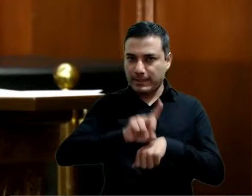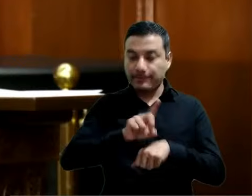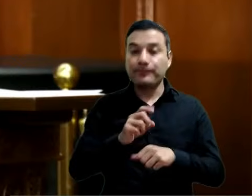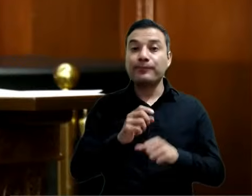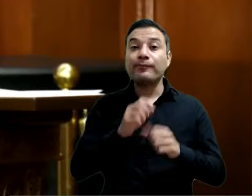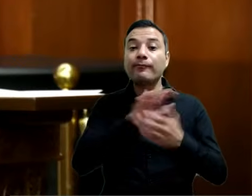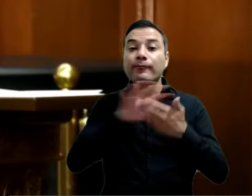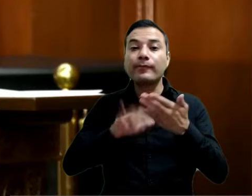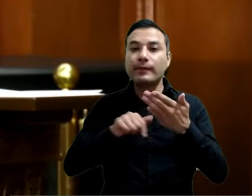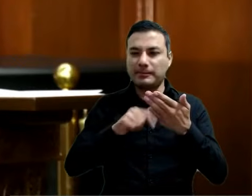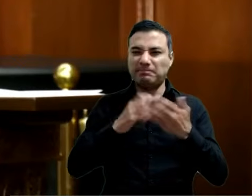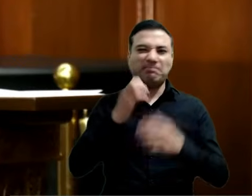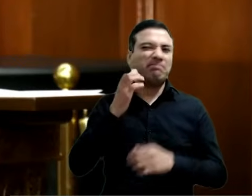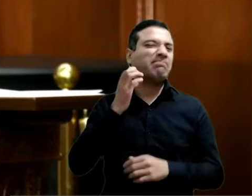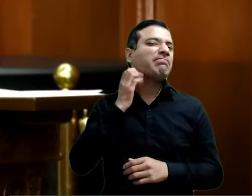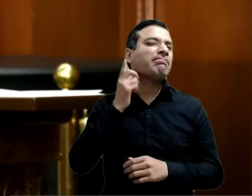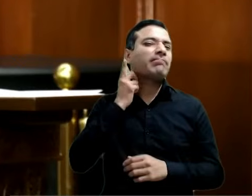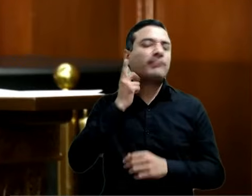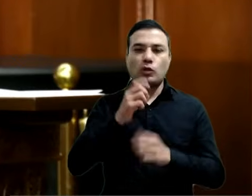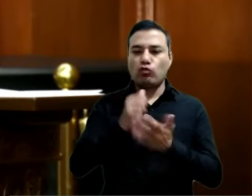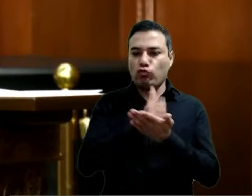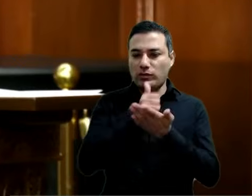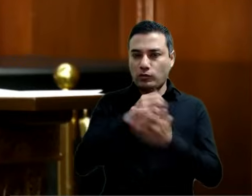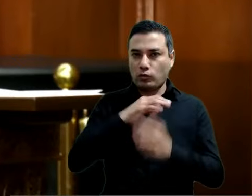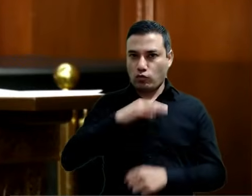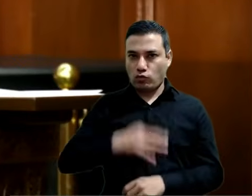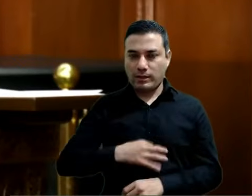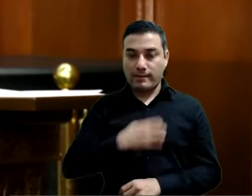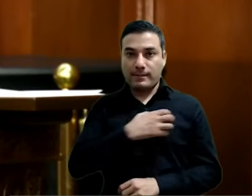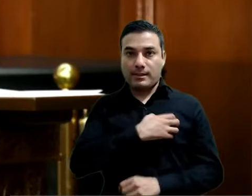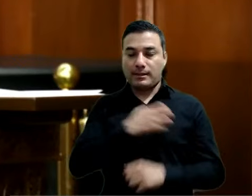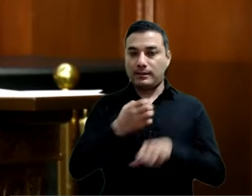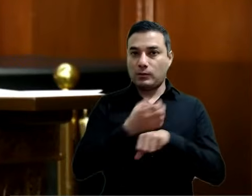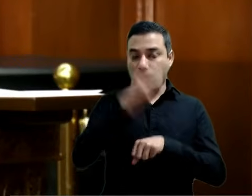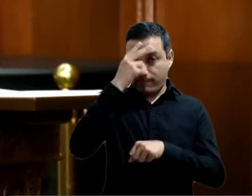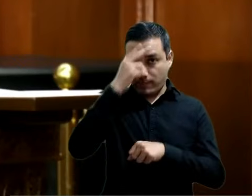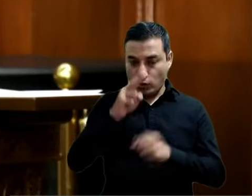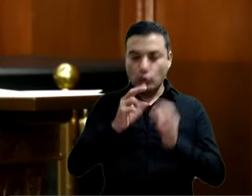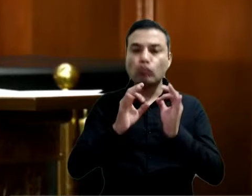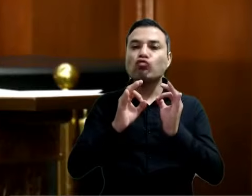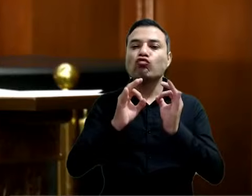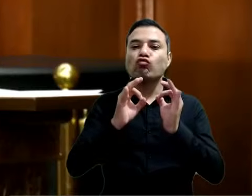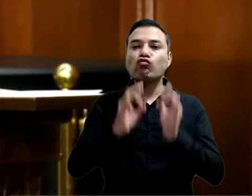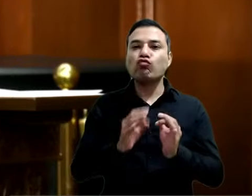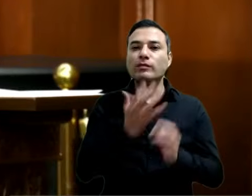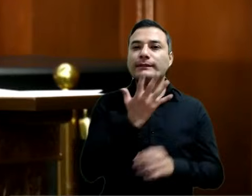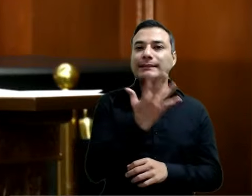Palacio Legislativo en la ciudad de Toluca de Lerdo, capital del Estado de México, a los 5